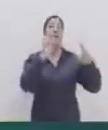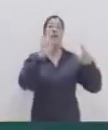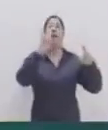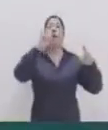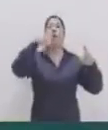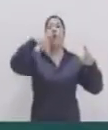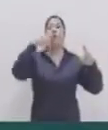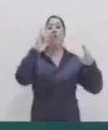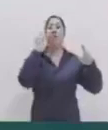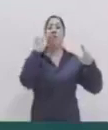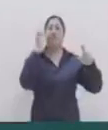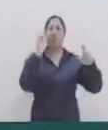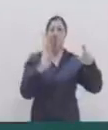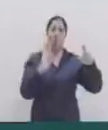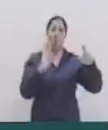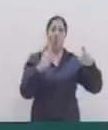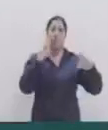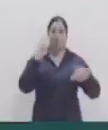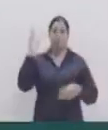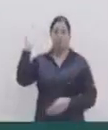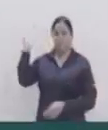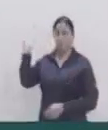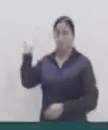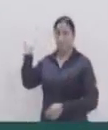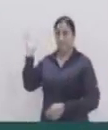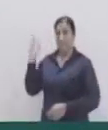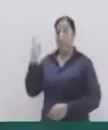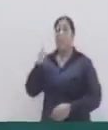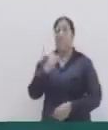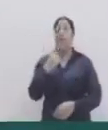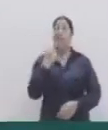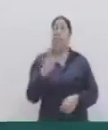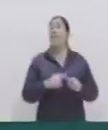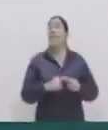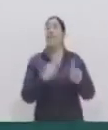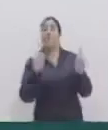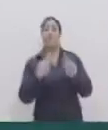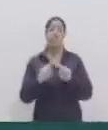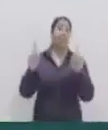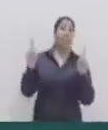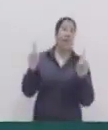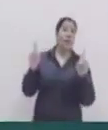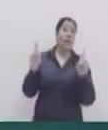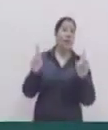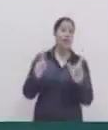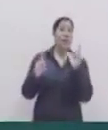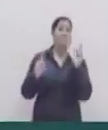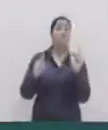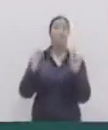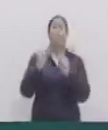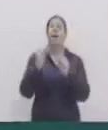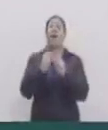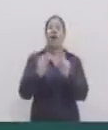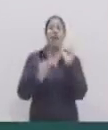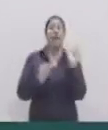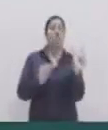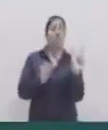Y cada uno de estos se va a diferenciar porque va a tener diferente terminación.